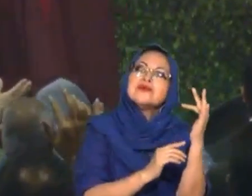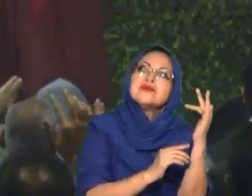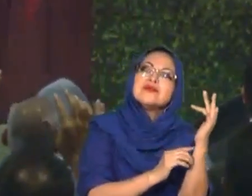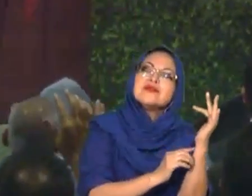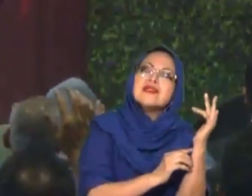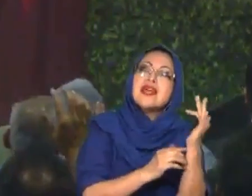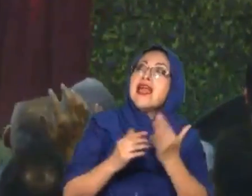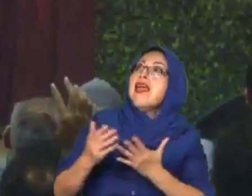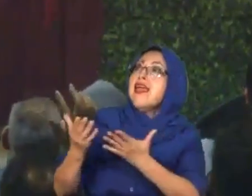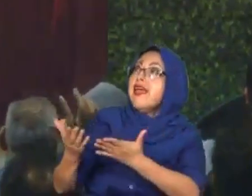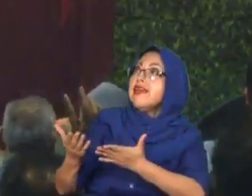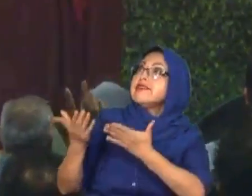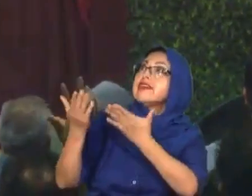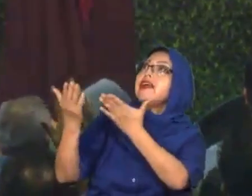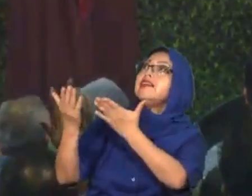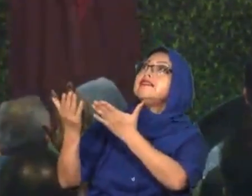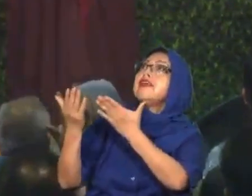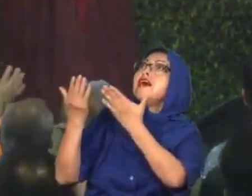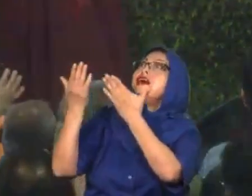señores,